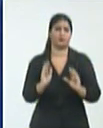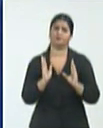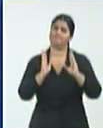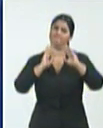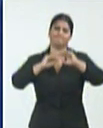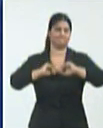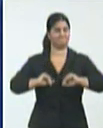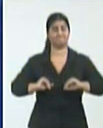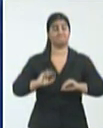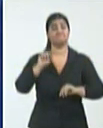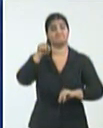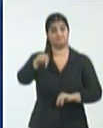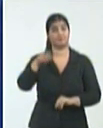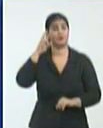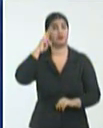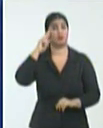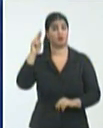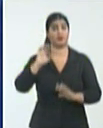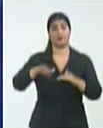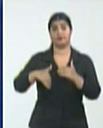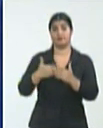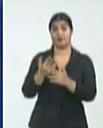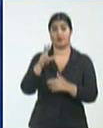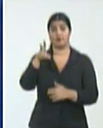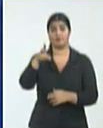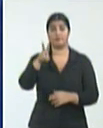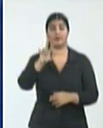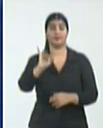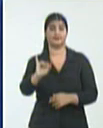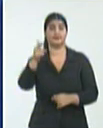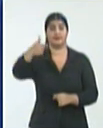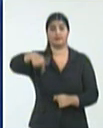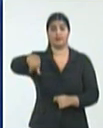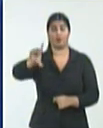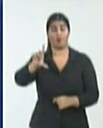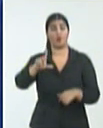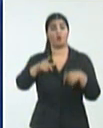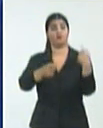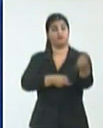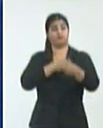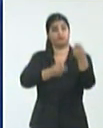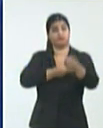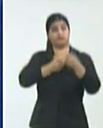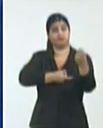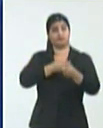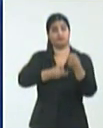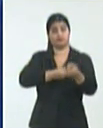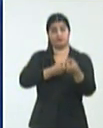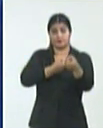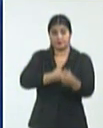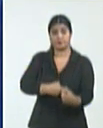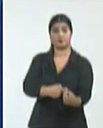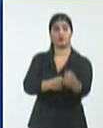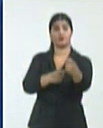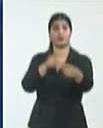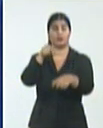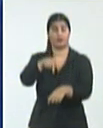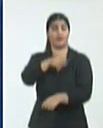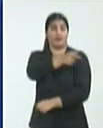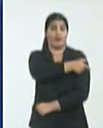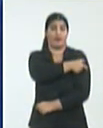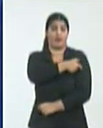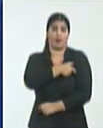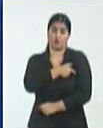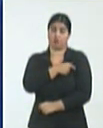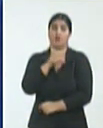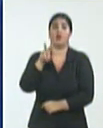Aniversario 68 del asalto a los cuarteles Moncada y Carlos Manuel de Céspedes, que tanto significan para nuestro país y que